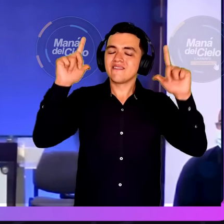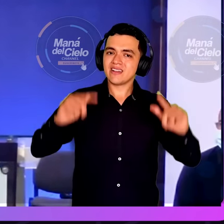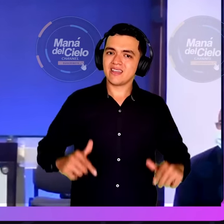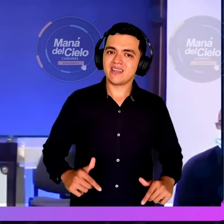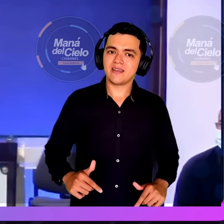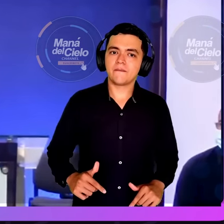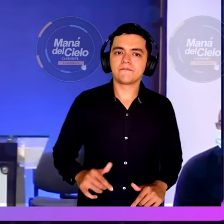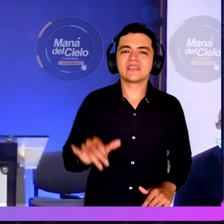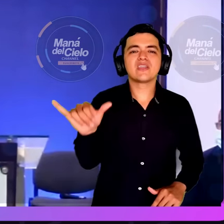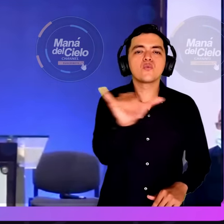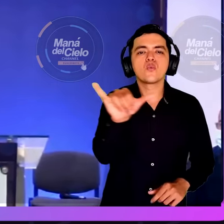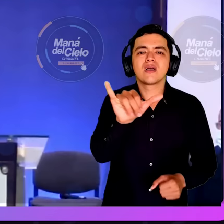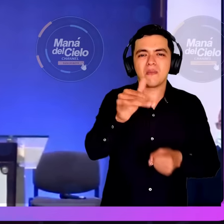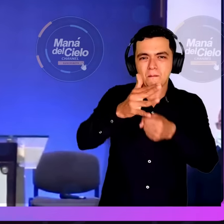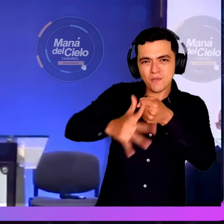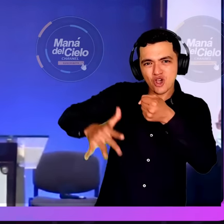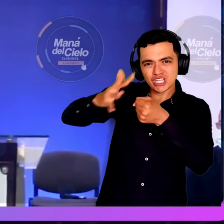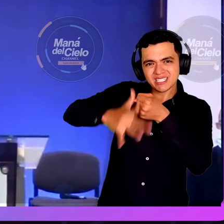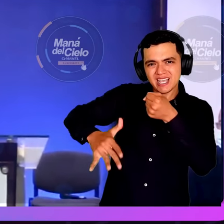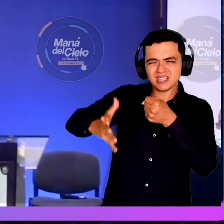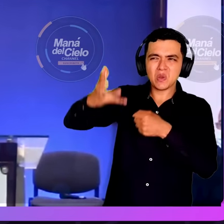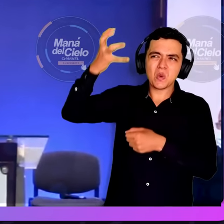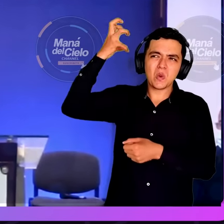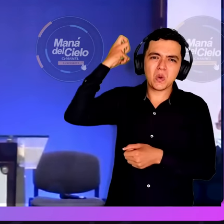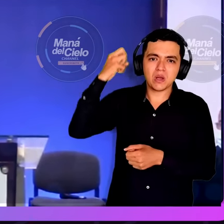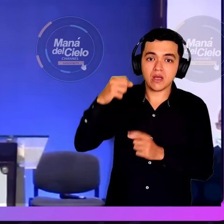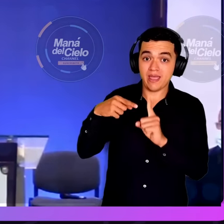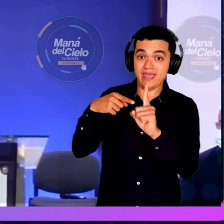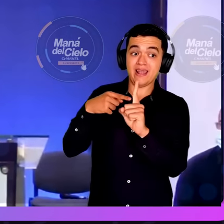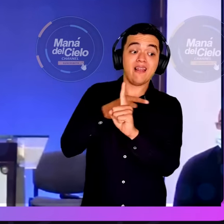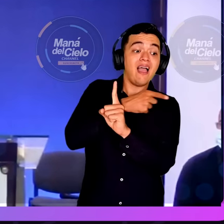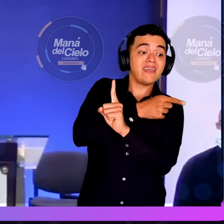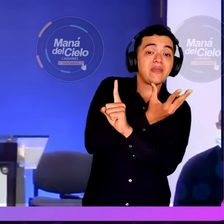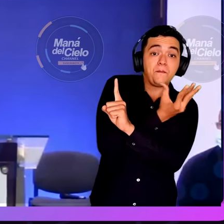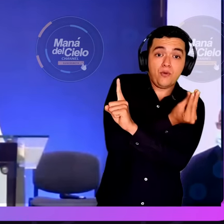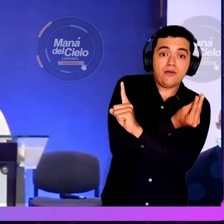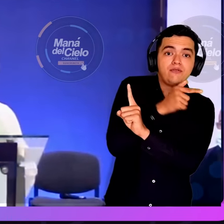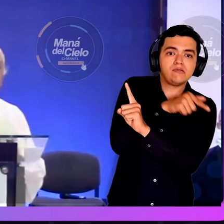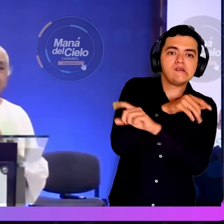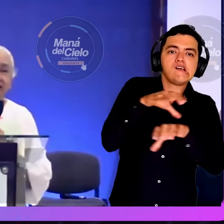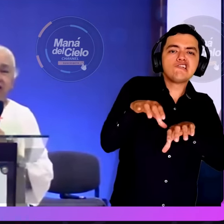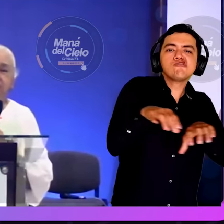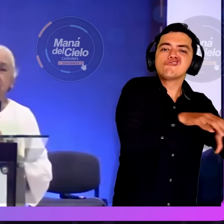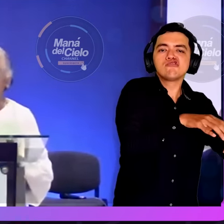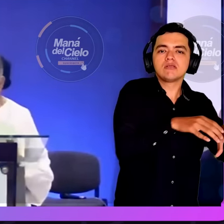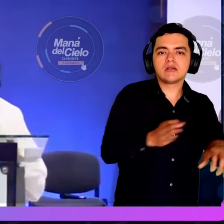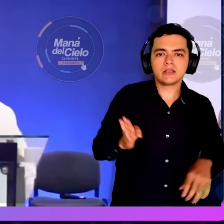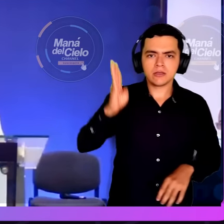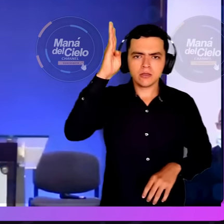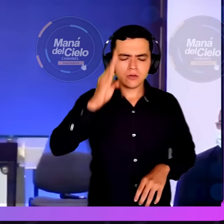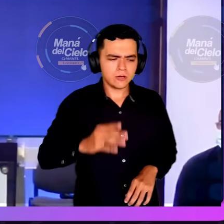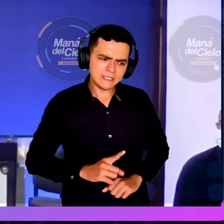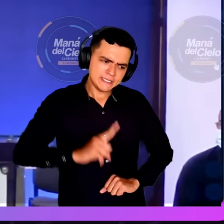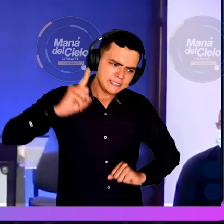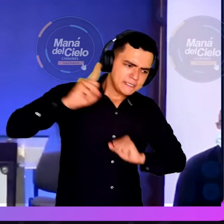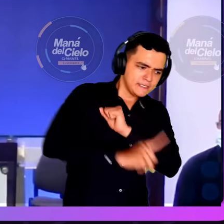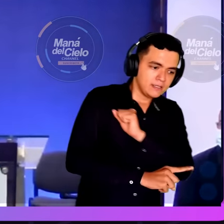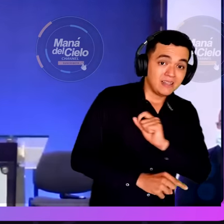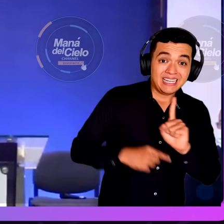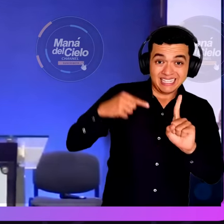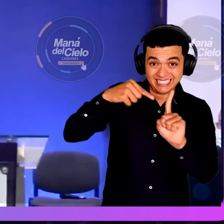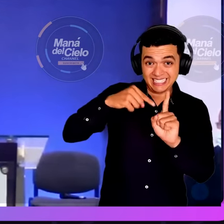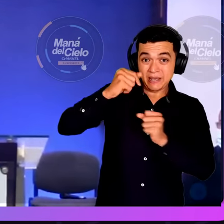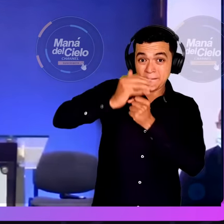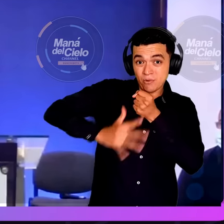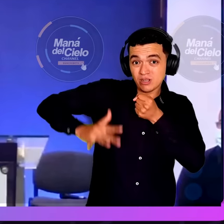templo. Y lloré. Con un dolor, con una agonía. Interceder es eso. Cuando usted va a interceder por algo, no es Señor, bendícelo, sálvame.